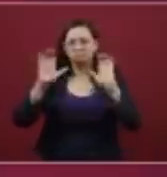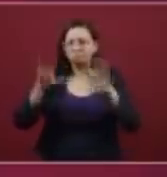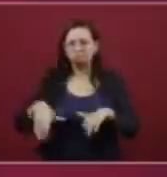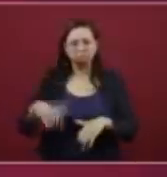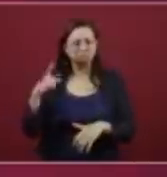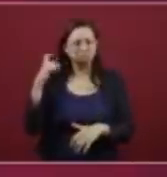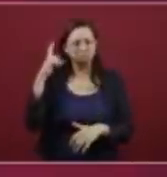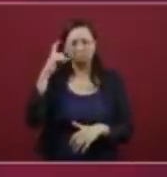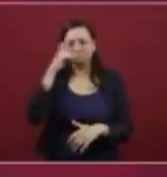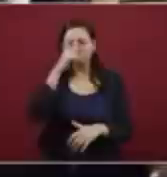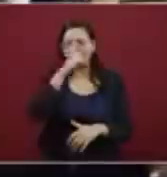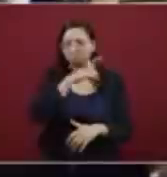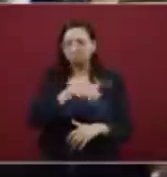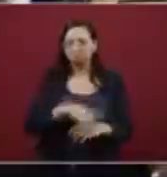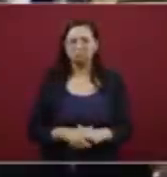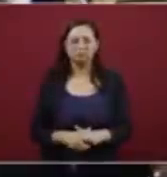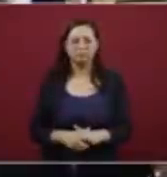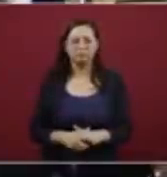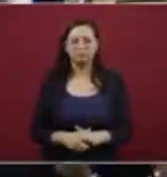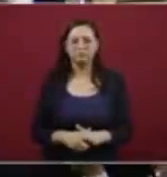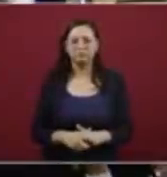empleo.